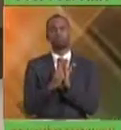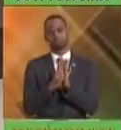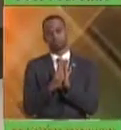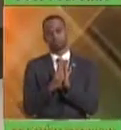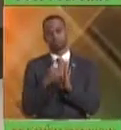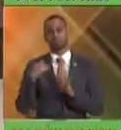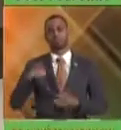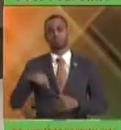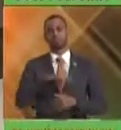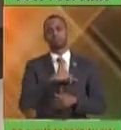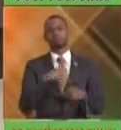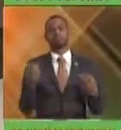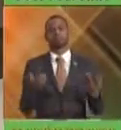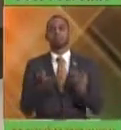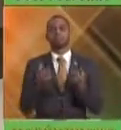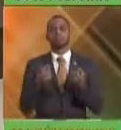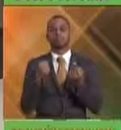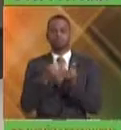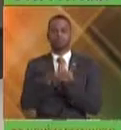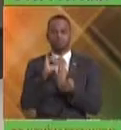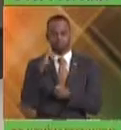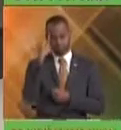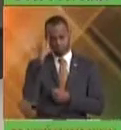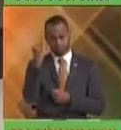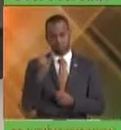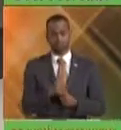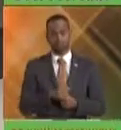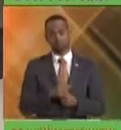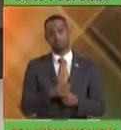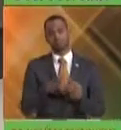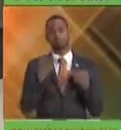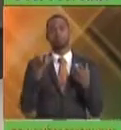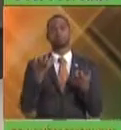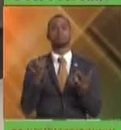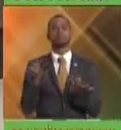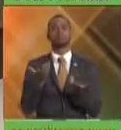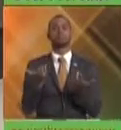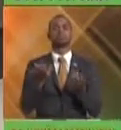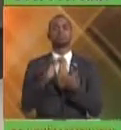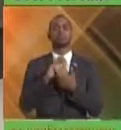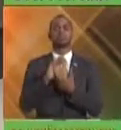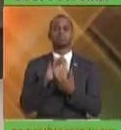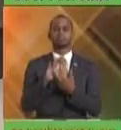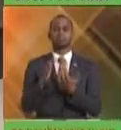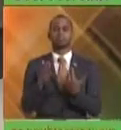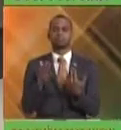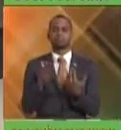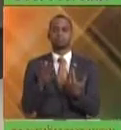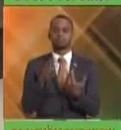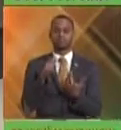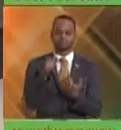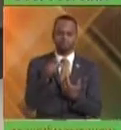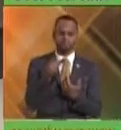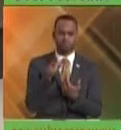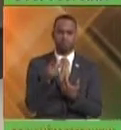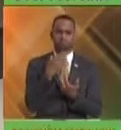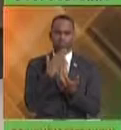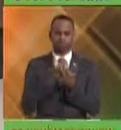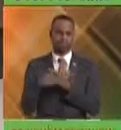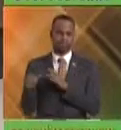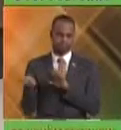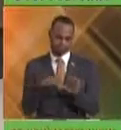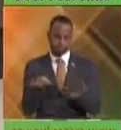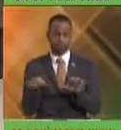aquí apoyando esta iniciativa que lo que quiere reconocer y sellar esas buenas